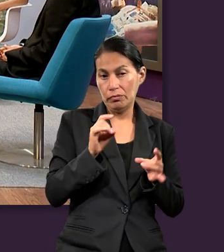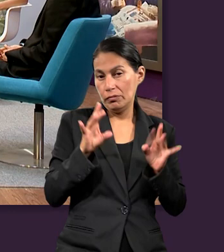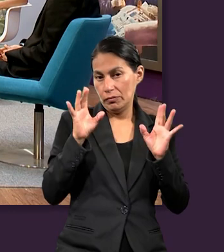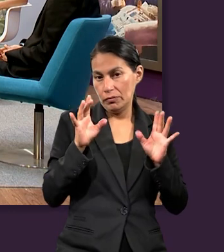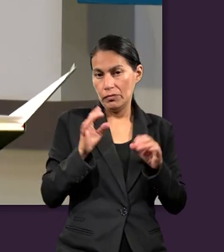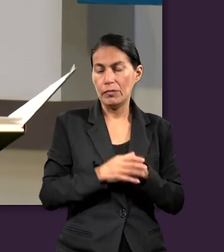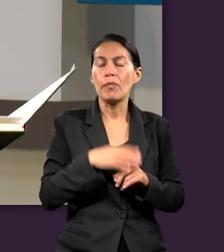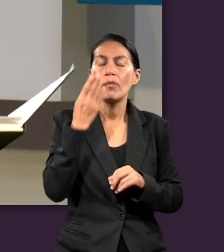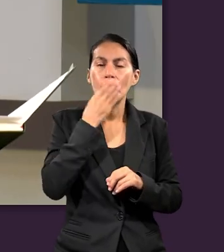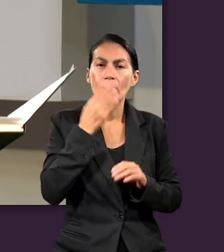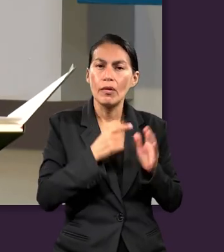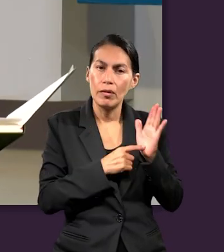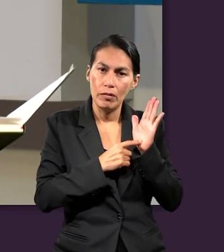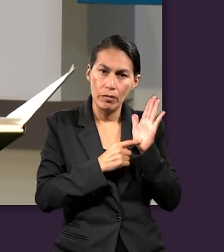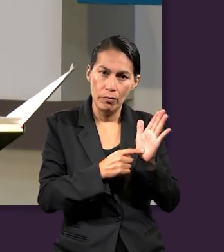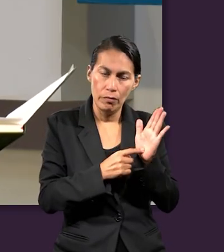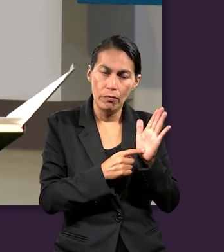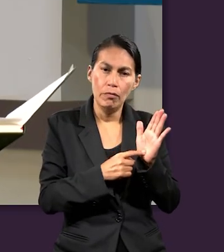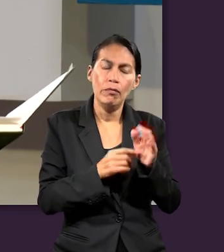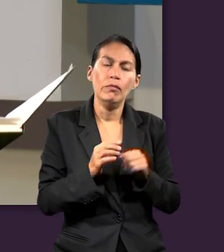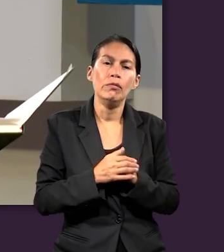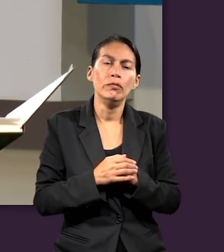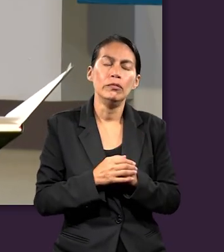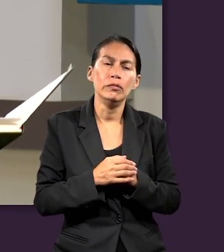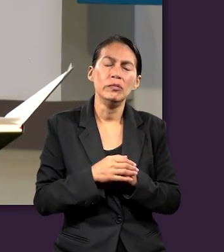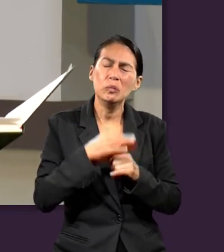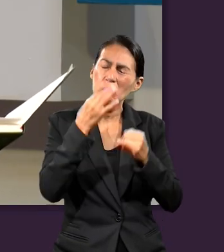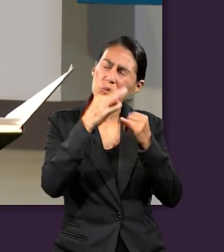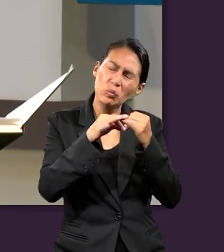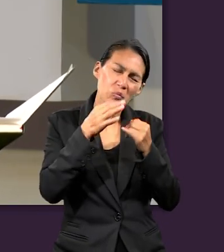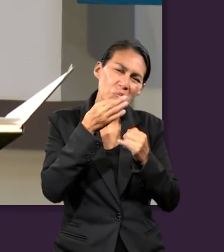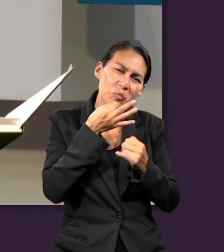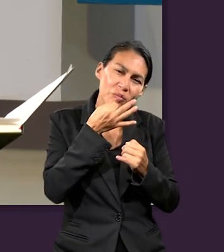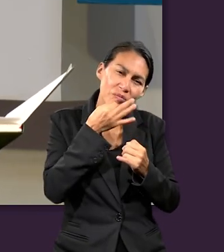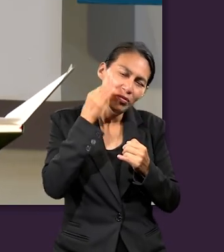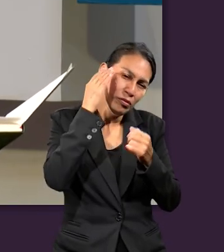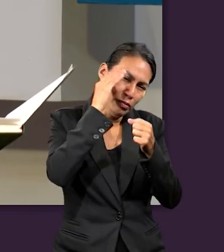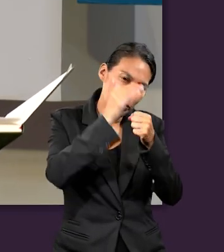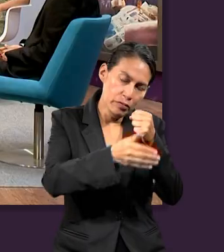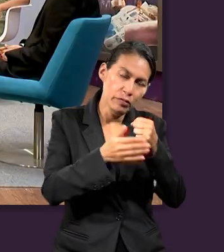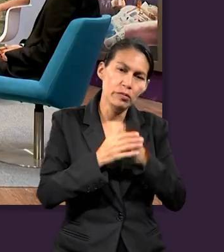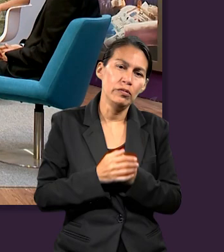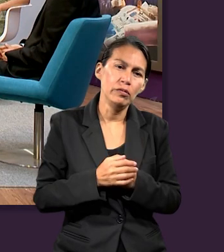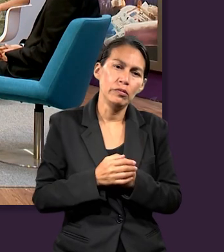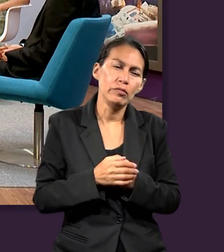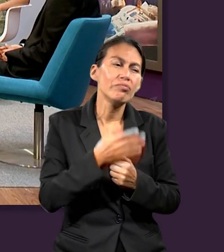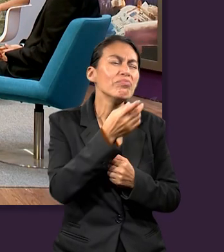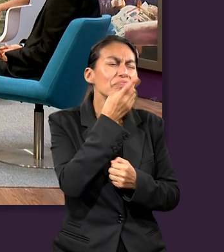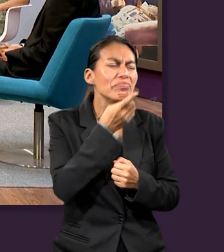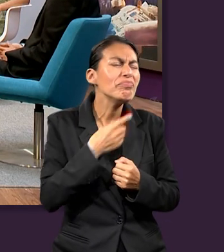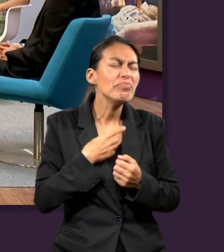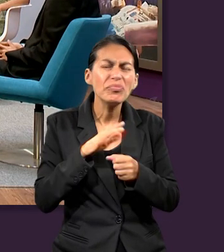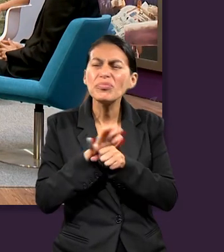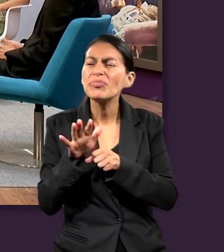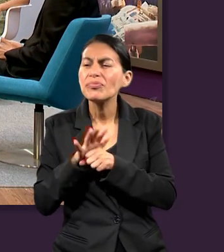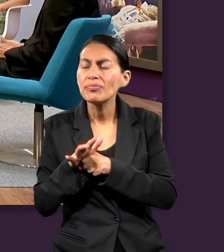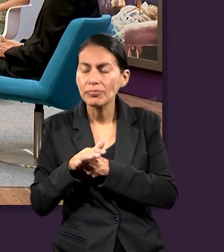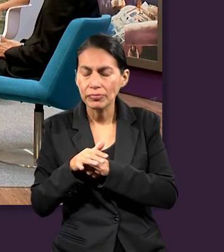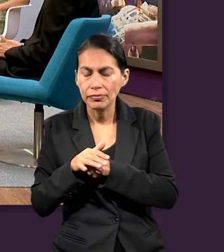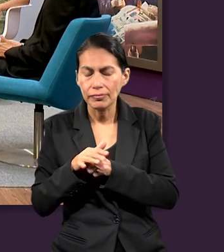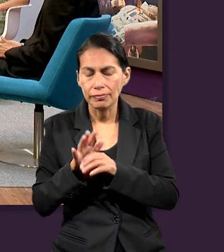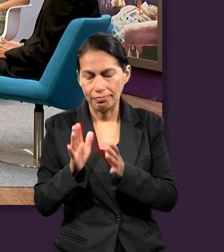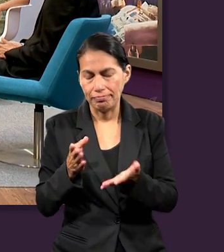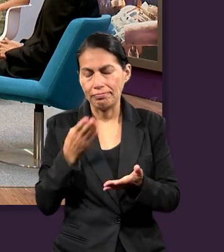y que es la que la Biblia predice para el tiempo del fin qué qué me pueden decir sobre sobre